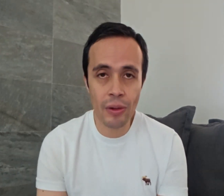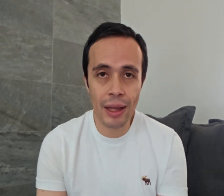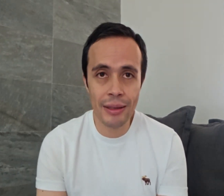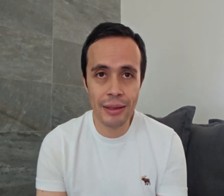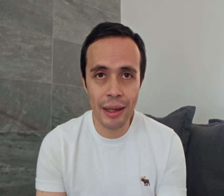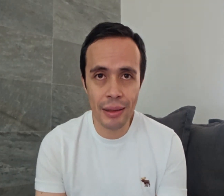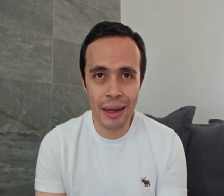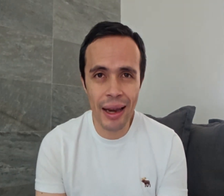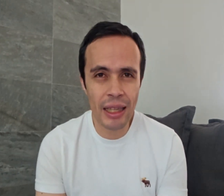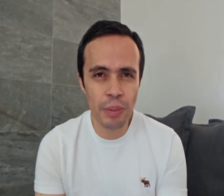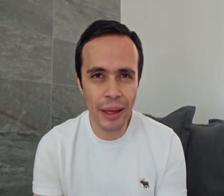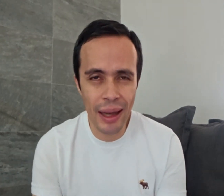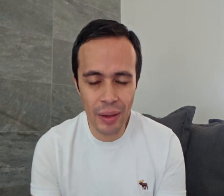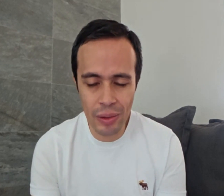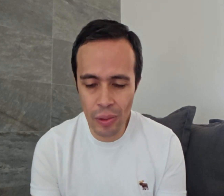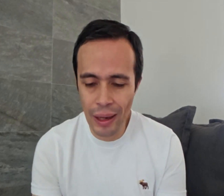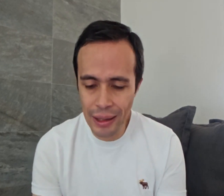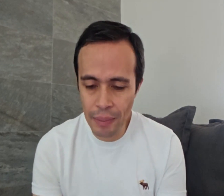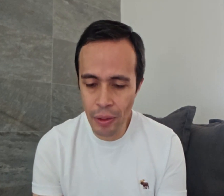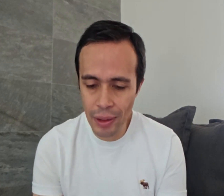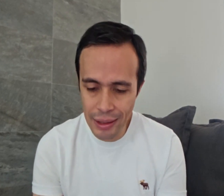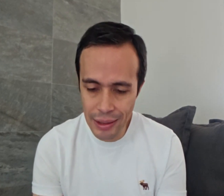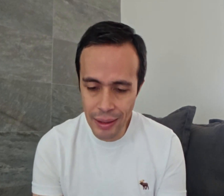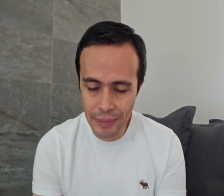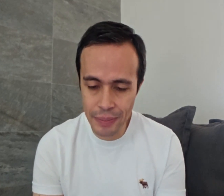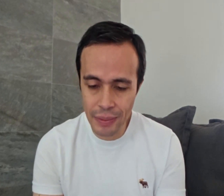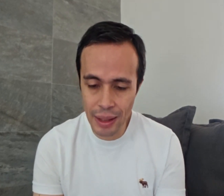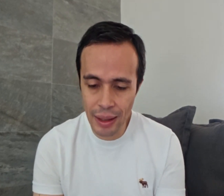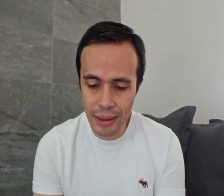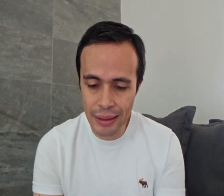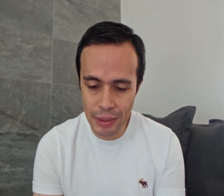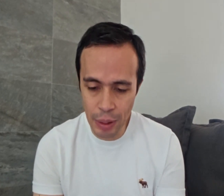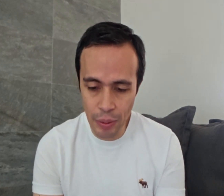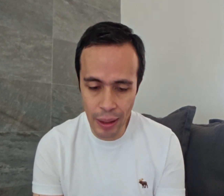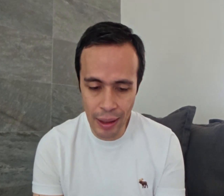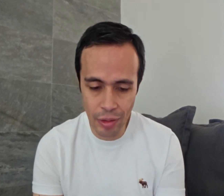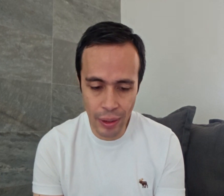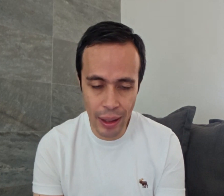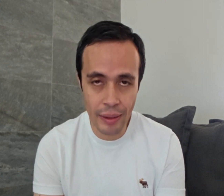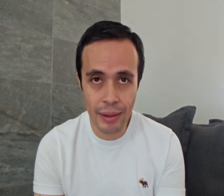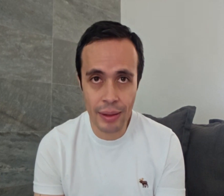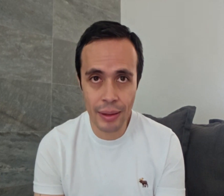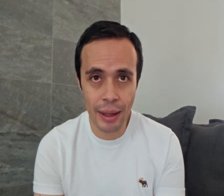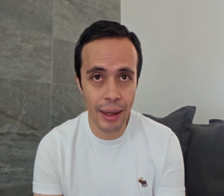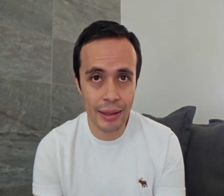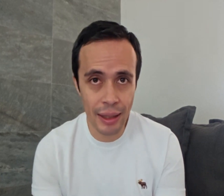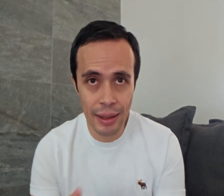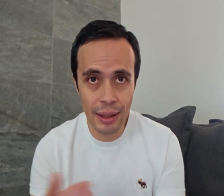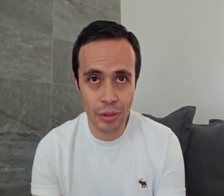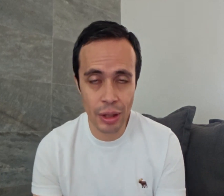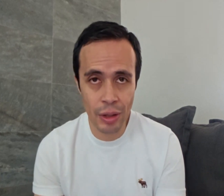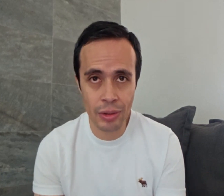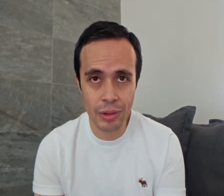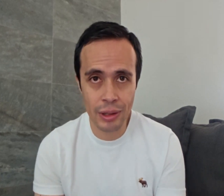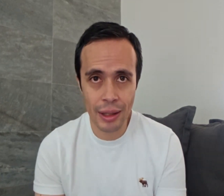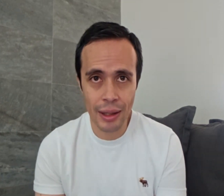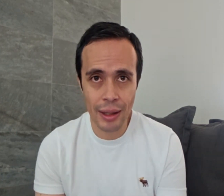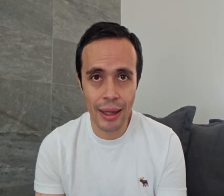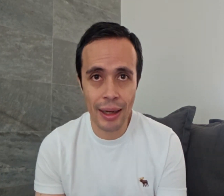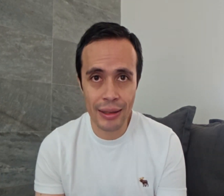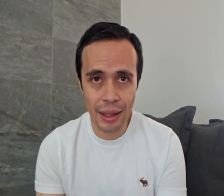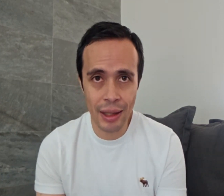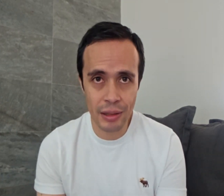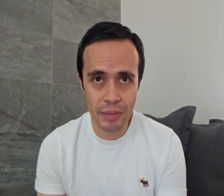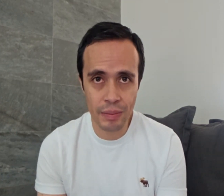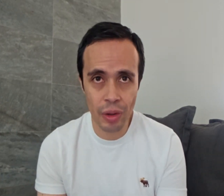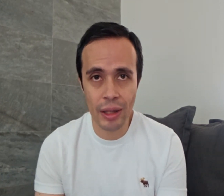la importancia, él ha explicado cuál es la importancia de disminuir el azúcar en las dietas de los niños